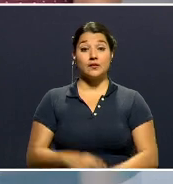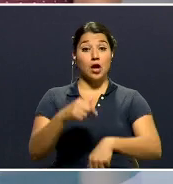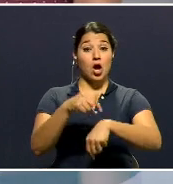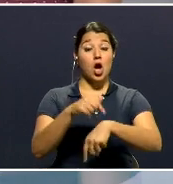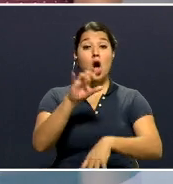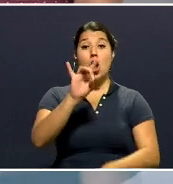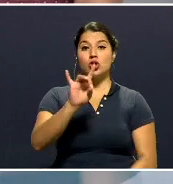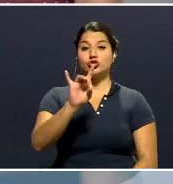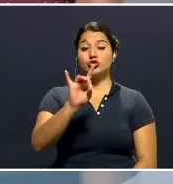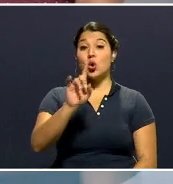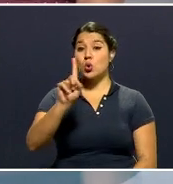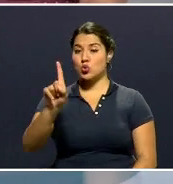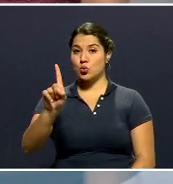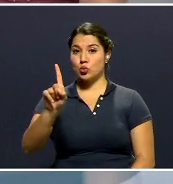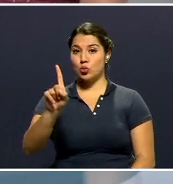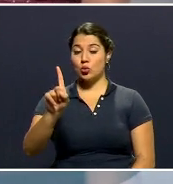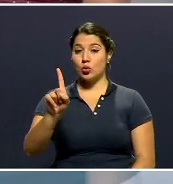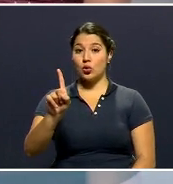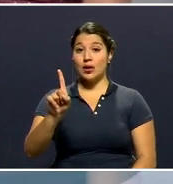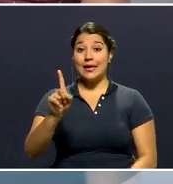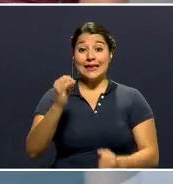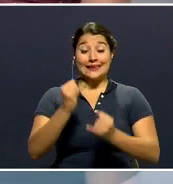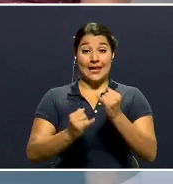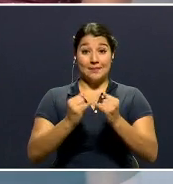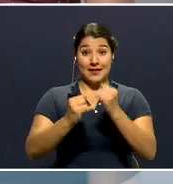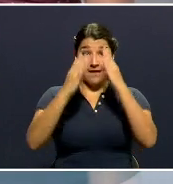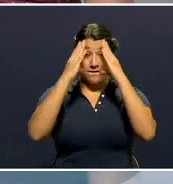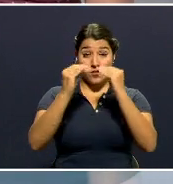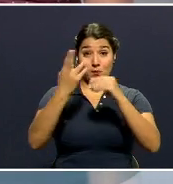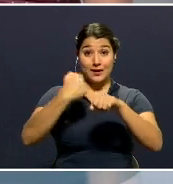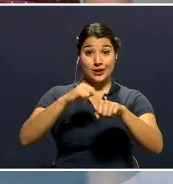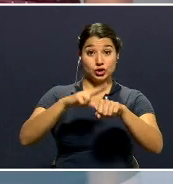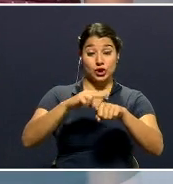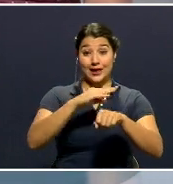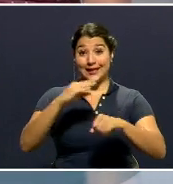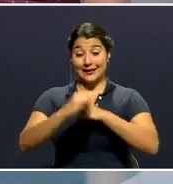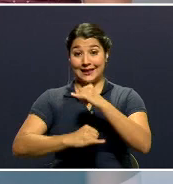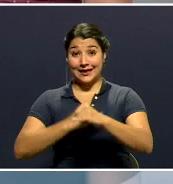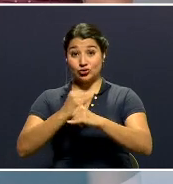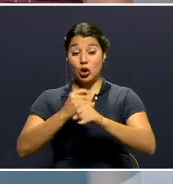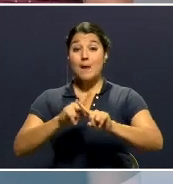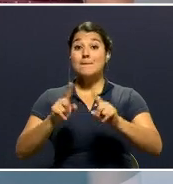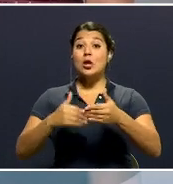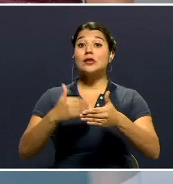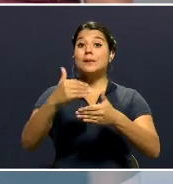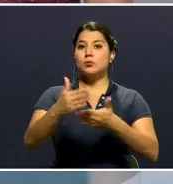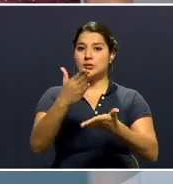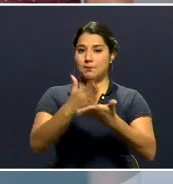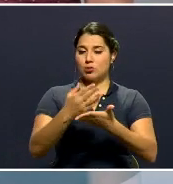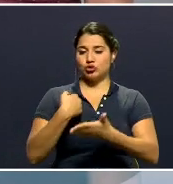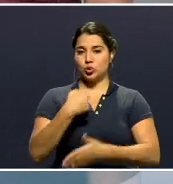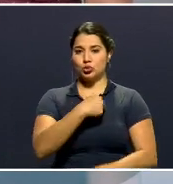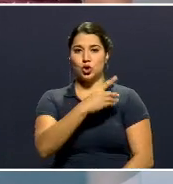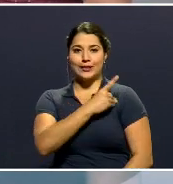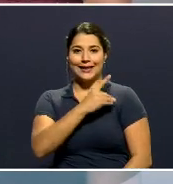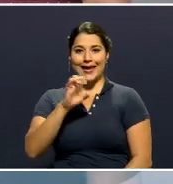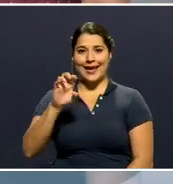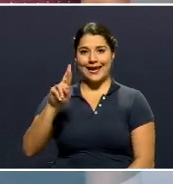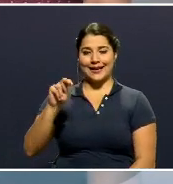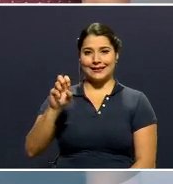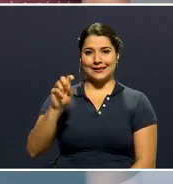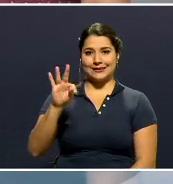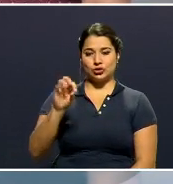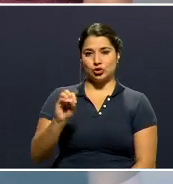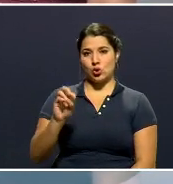8 de la noche con 1 minuto, está aquí estas informaciones nacionales e internacionales, pero después de la pausa nuestro director Ernesto